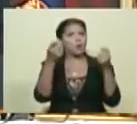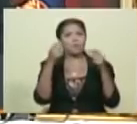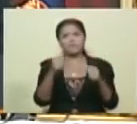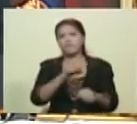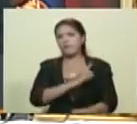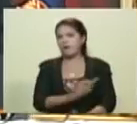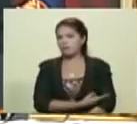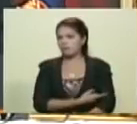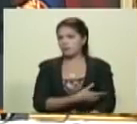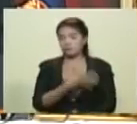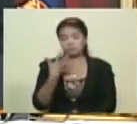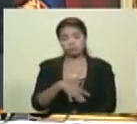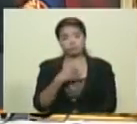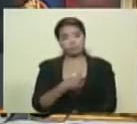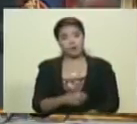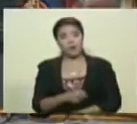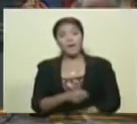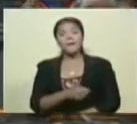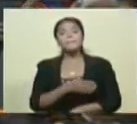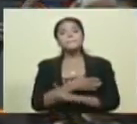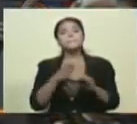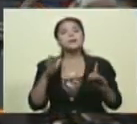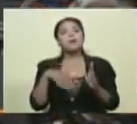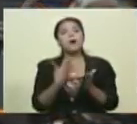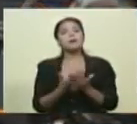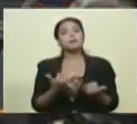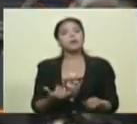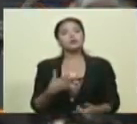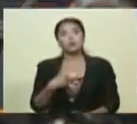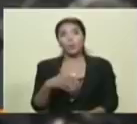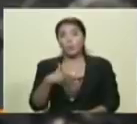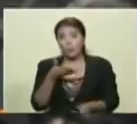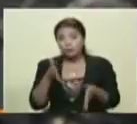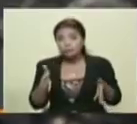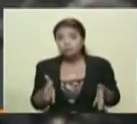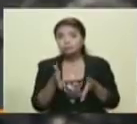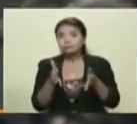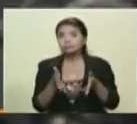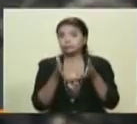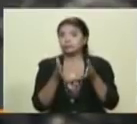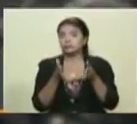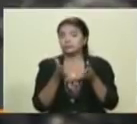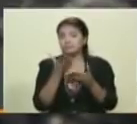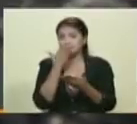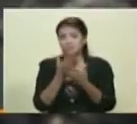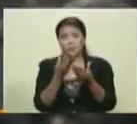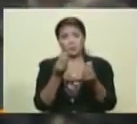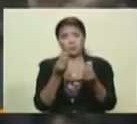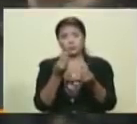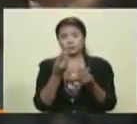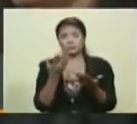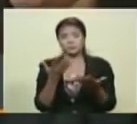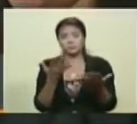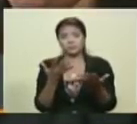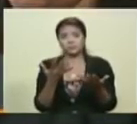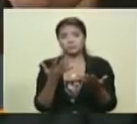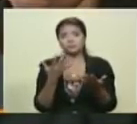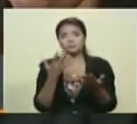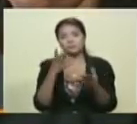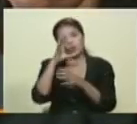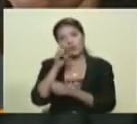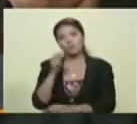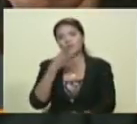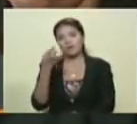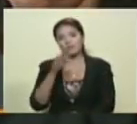brutal. Ahora, ¿hasta dónde yo puedo aportar en un segundo frente a miles de horas? Creo en la verdad de